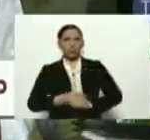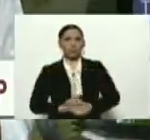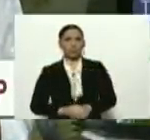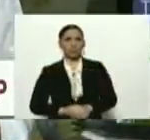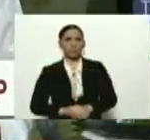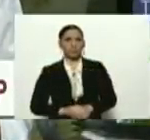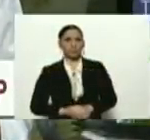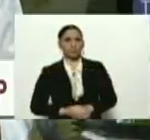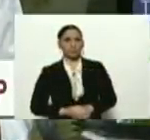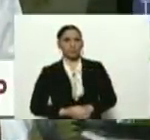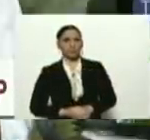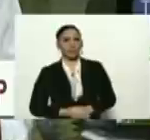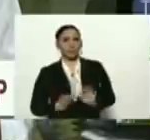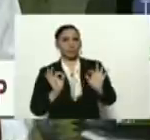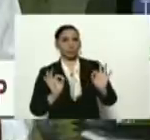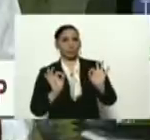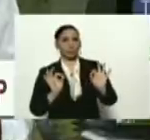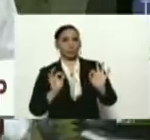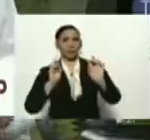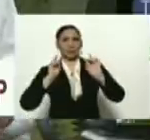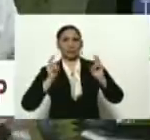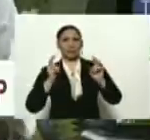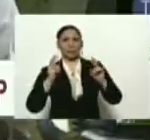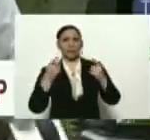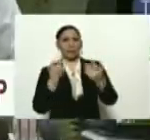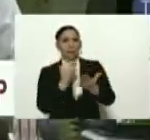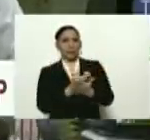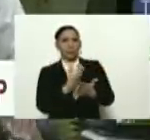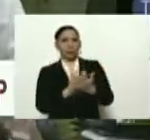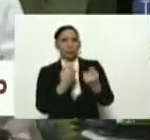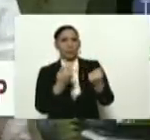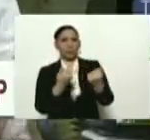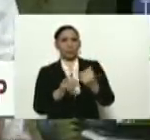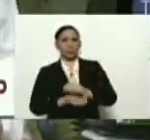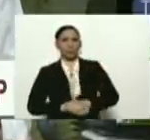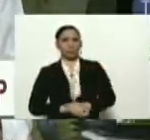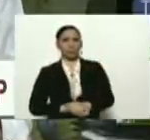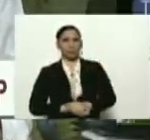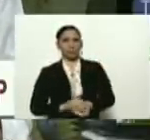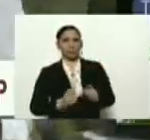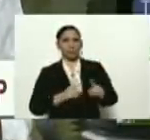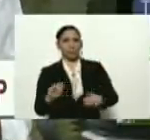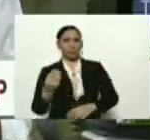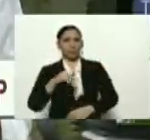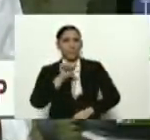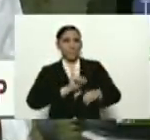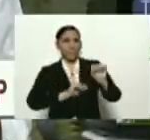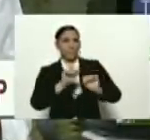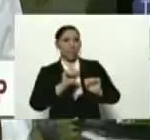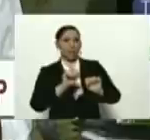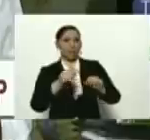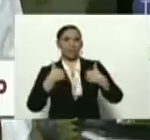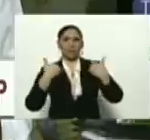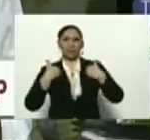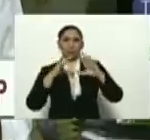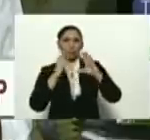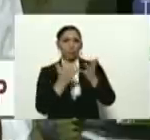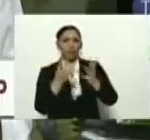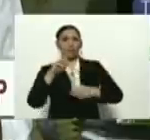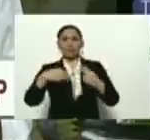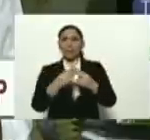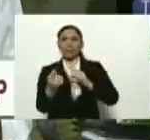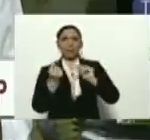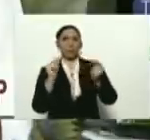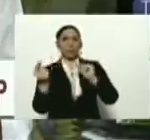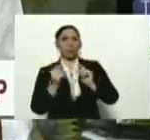en particular en el ámbito económico. Por más que se prevé una afectación global, nadie